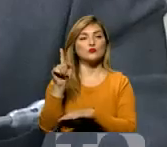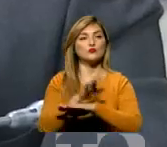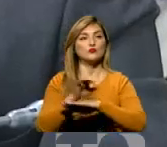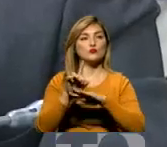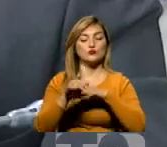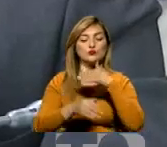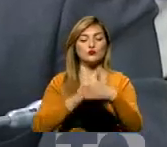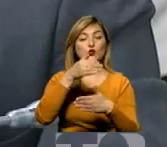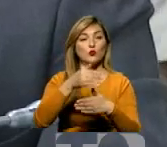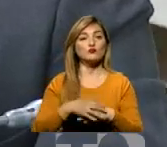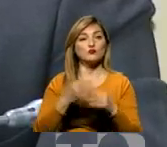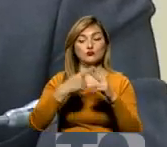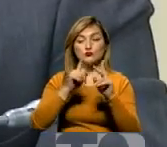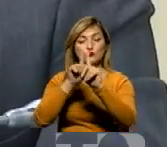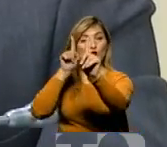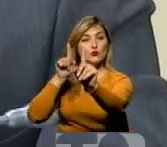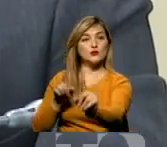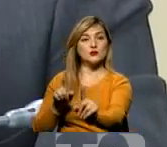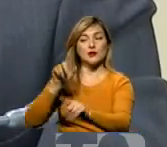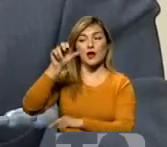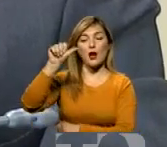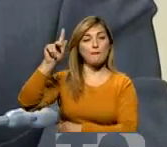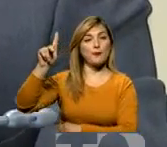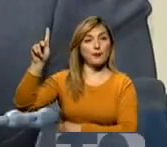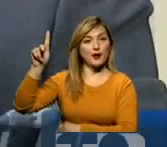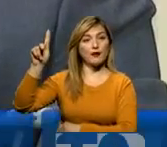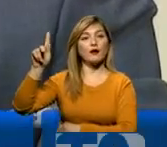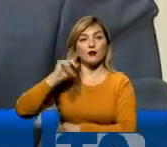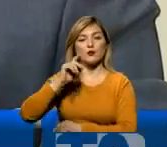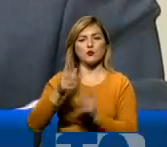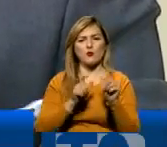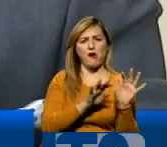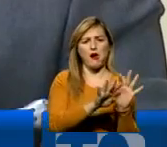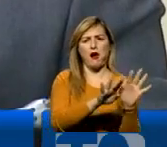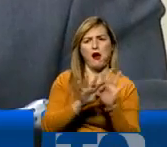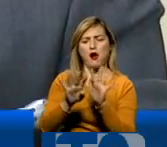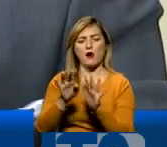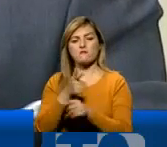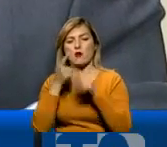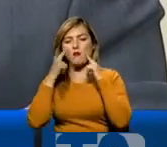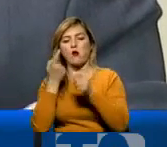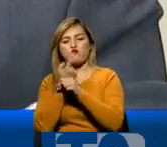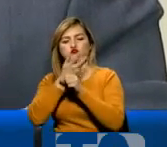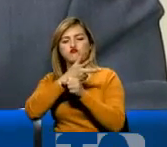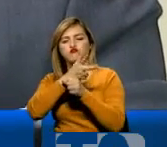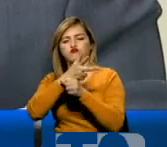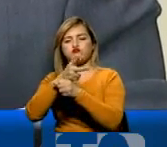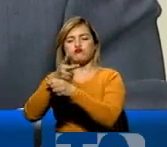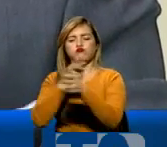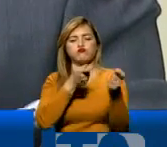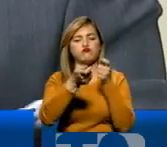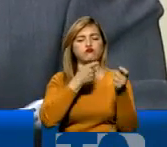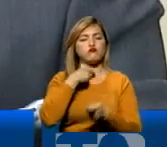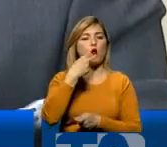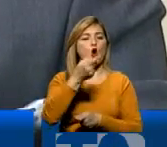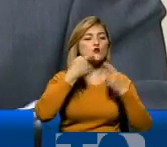Electoral. Vamos a estar con la herramienta distanciados justamente para el tema de las aglomeraciones. En este sentido, esta herramienta no es